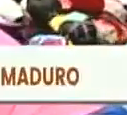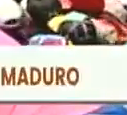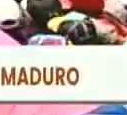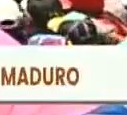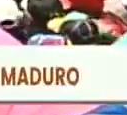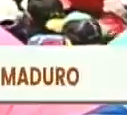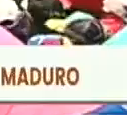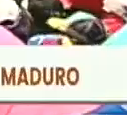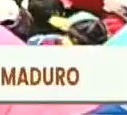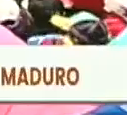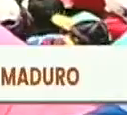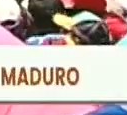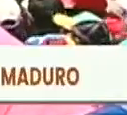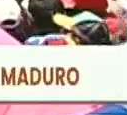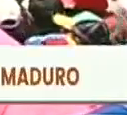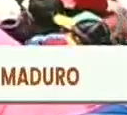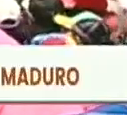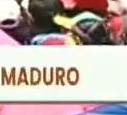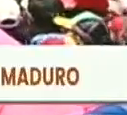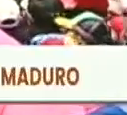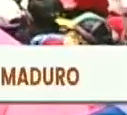caminando. No se escuchó, eso no se escuchó.